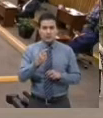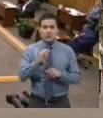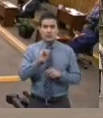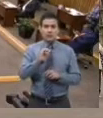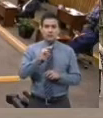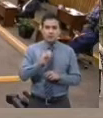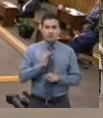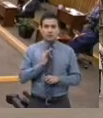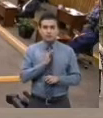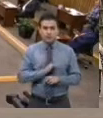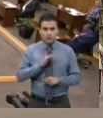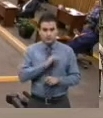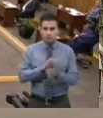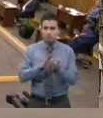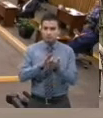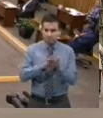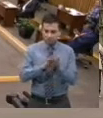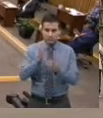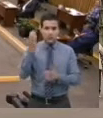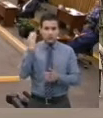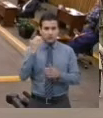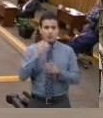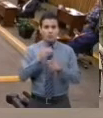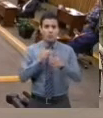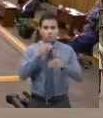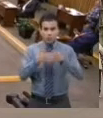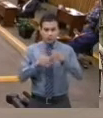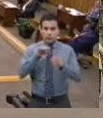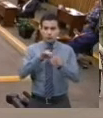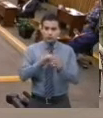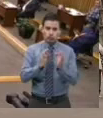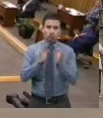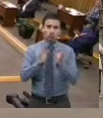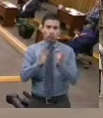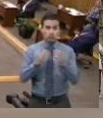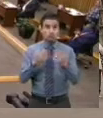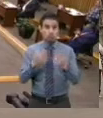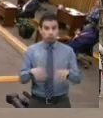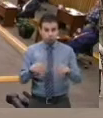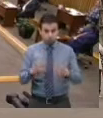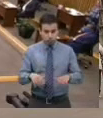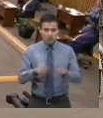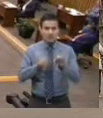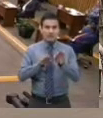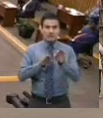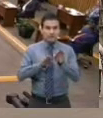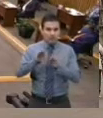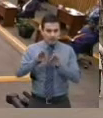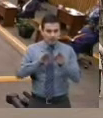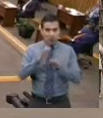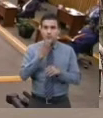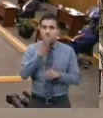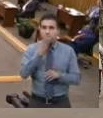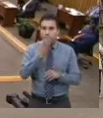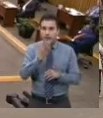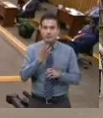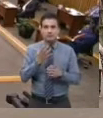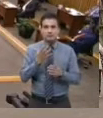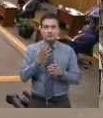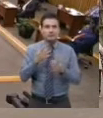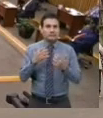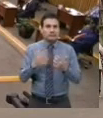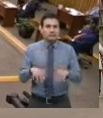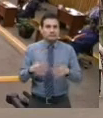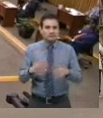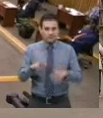su desempeño en el pasado proceso electoral. Tenían una buena batalla que librar con la elección más grande y con más cargos a